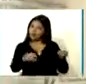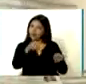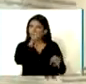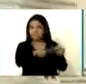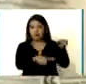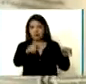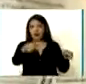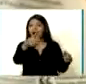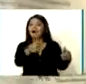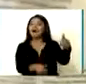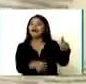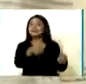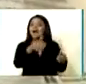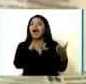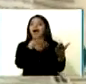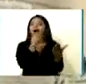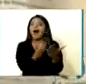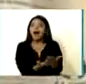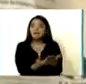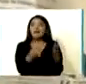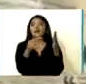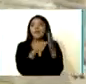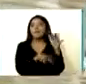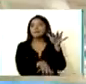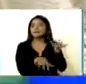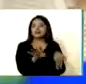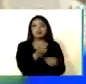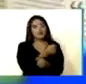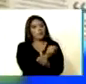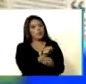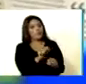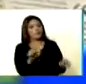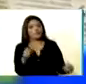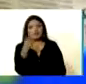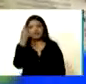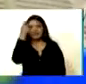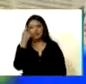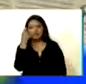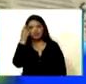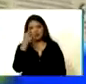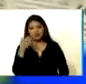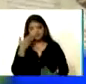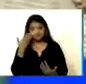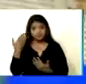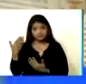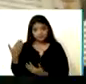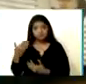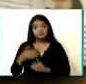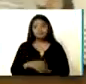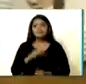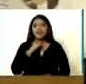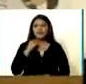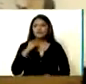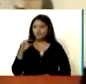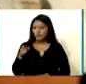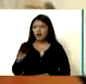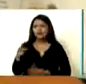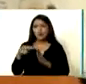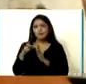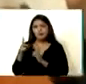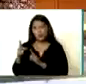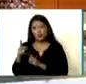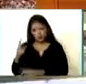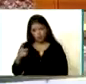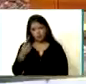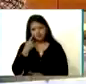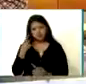ciudadanos, candidatos hasta el año 2015, no pueden ser diputados. Vea la posición de la iglesia, tú tienes ahí el 2001, ese cintillo, vamos a abrir